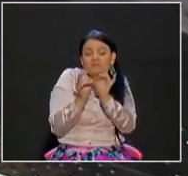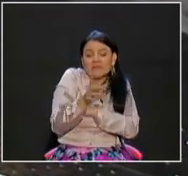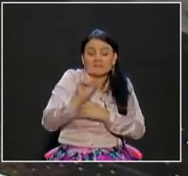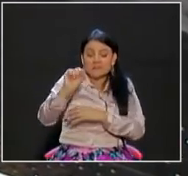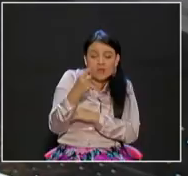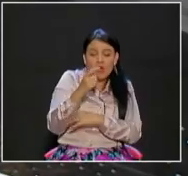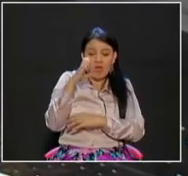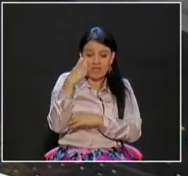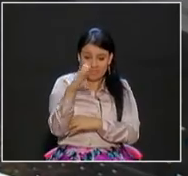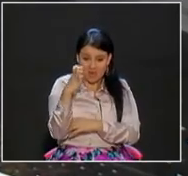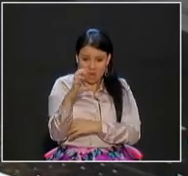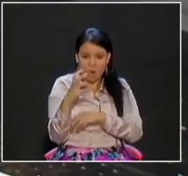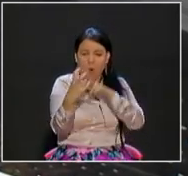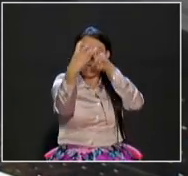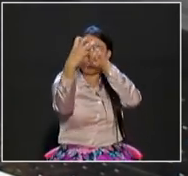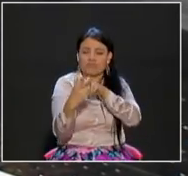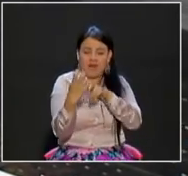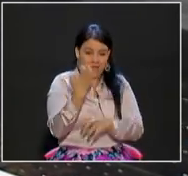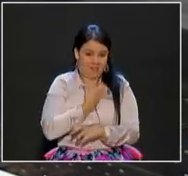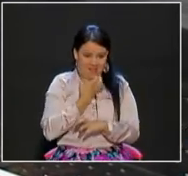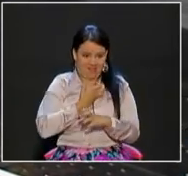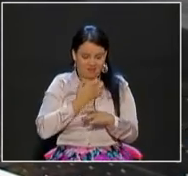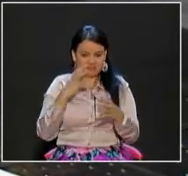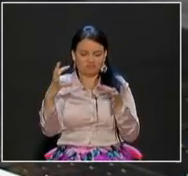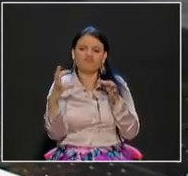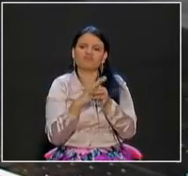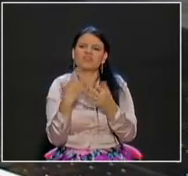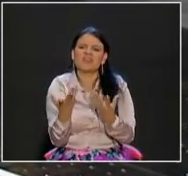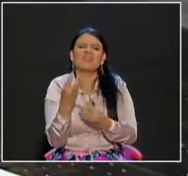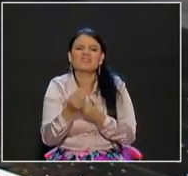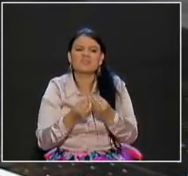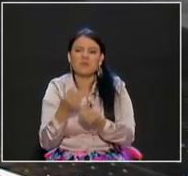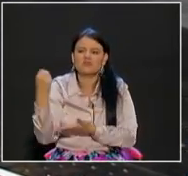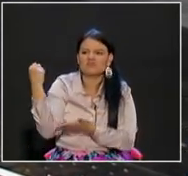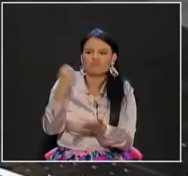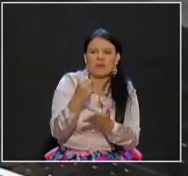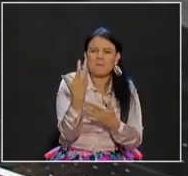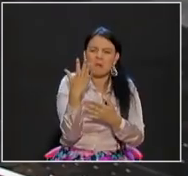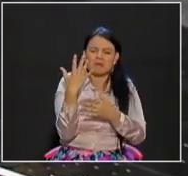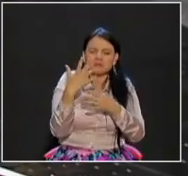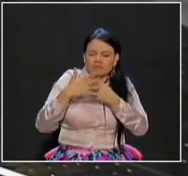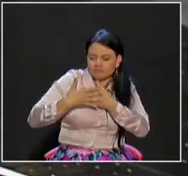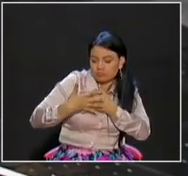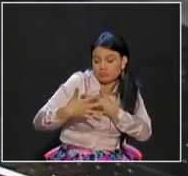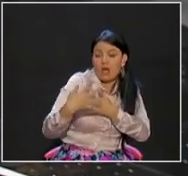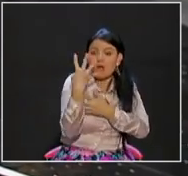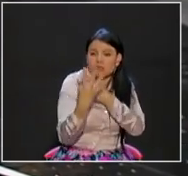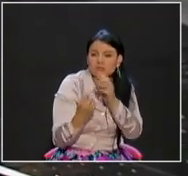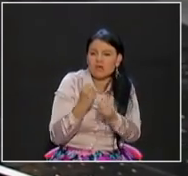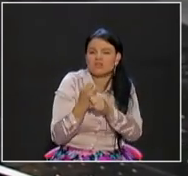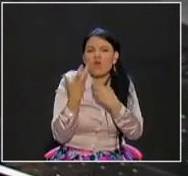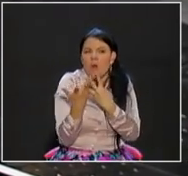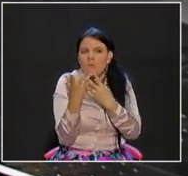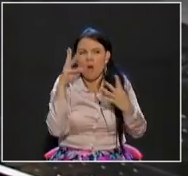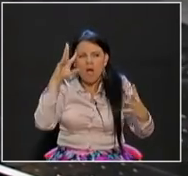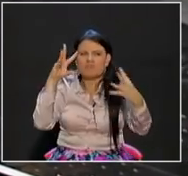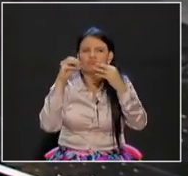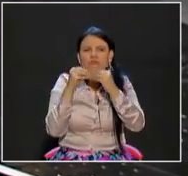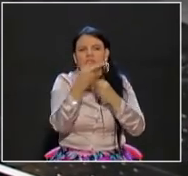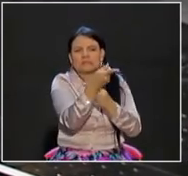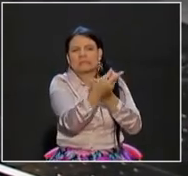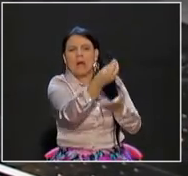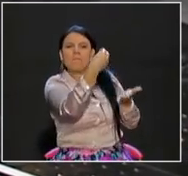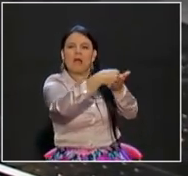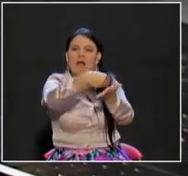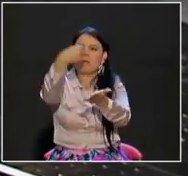con fama para mirar una capitalización en los próximos cuatro años y nos sentaremos con los acreedores para llegar a unos acuerdos de pago